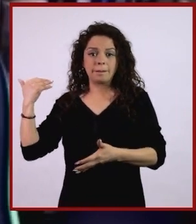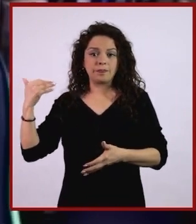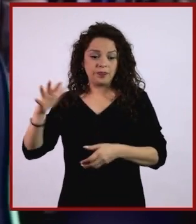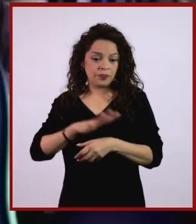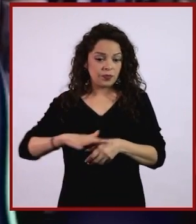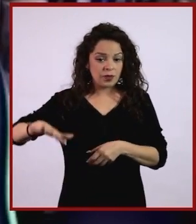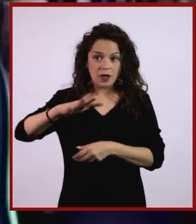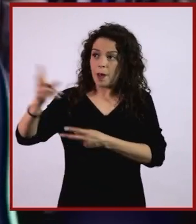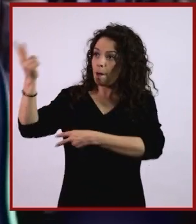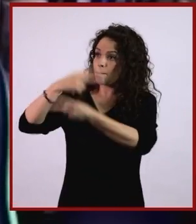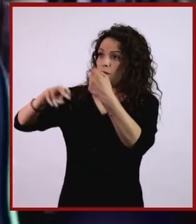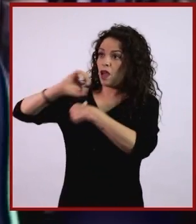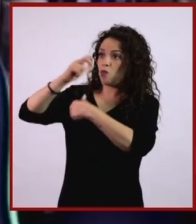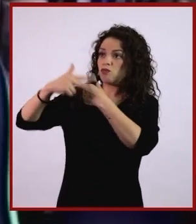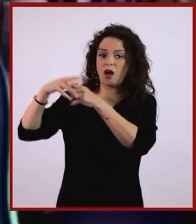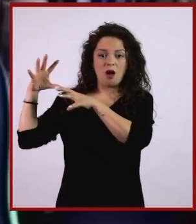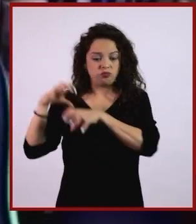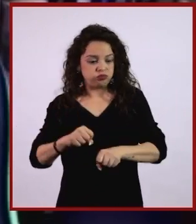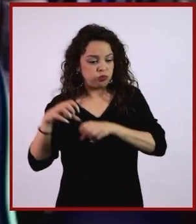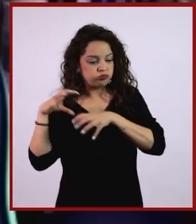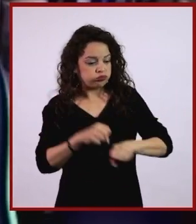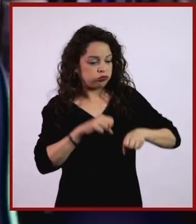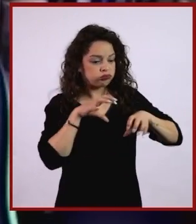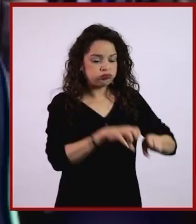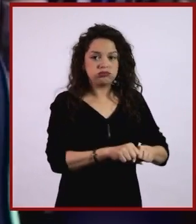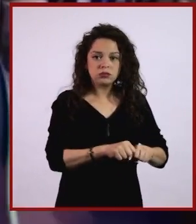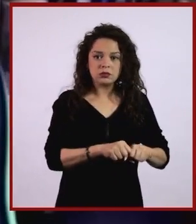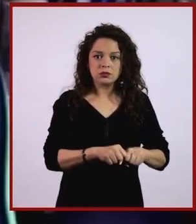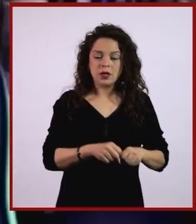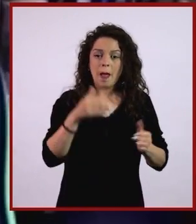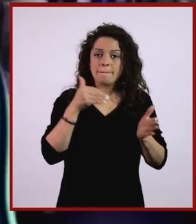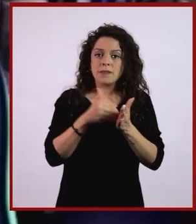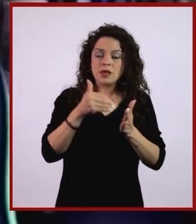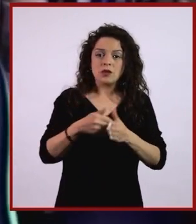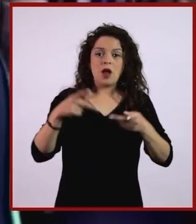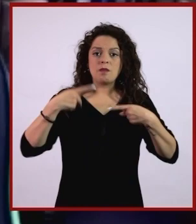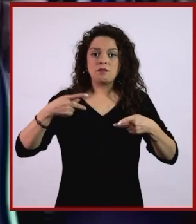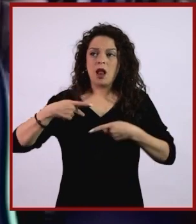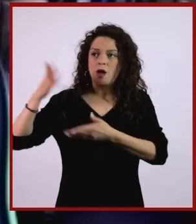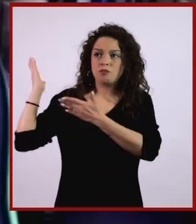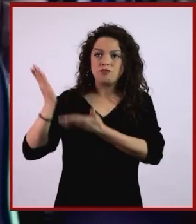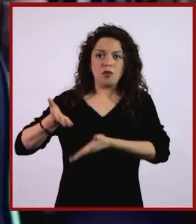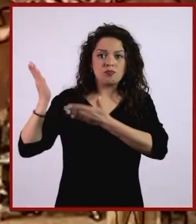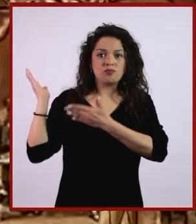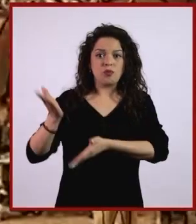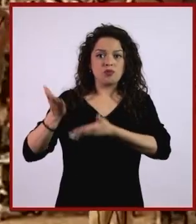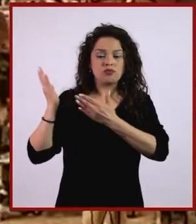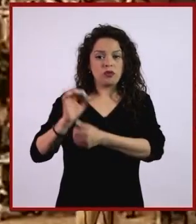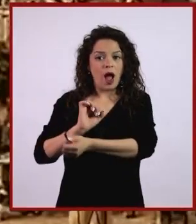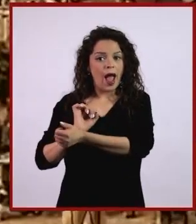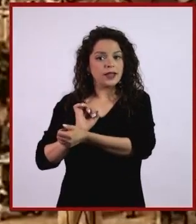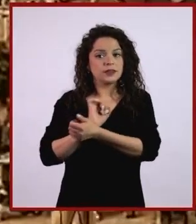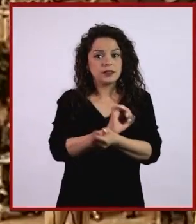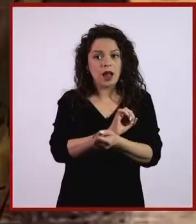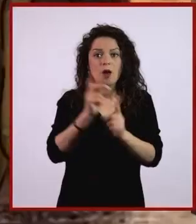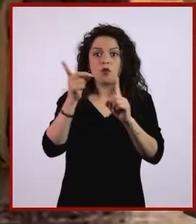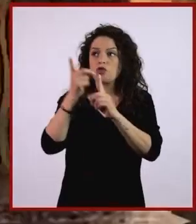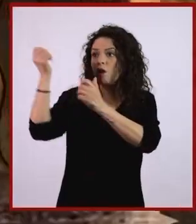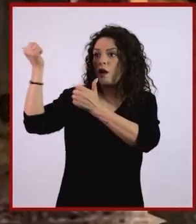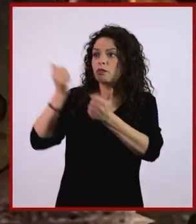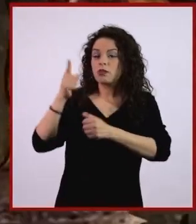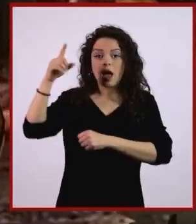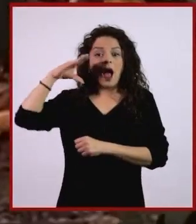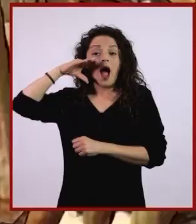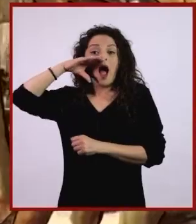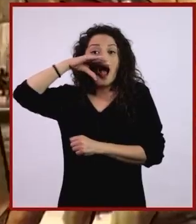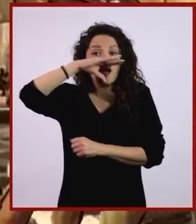fueron conquistadas por los europeos y que también recibieron a millones de personas que venían en calidad de esclavos desde